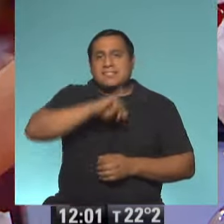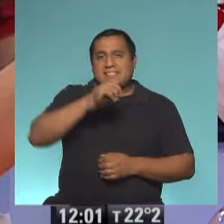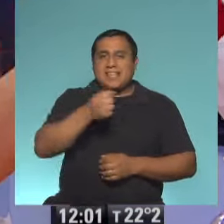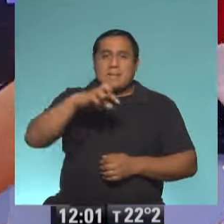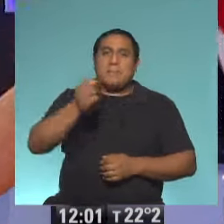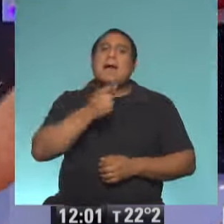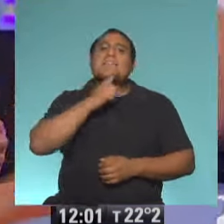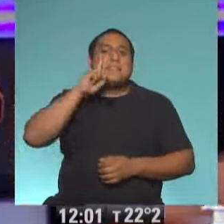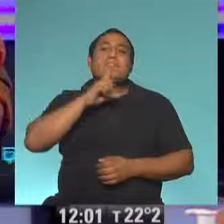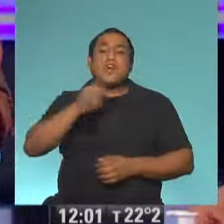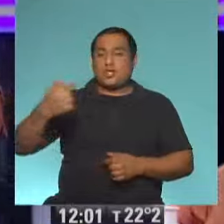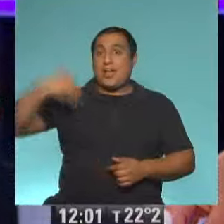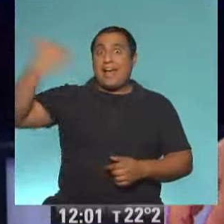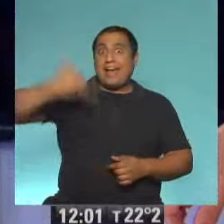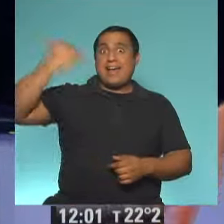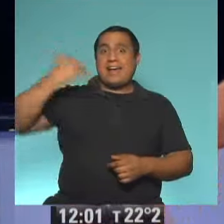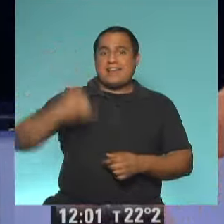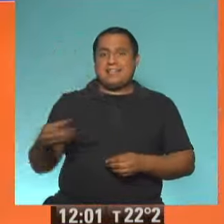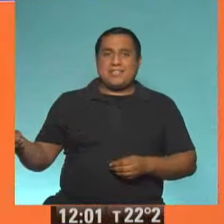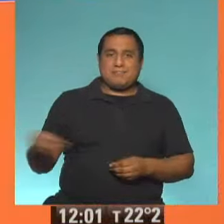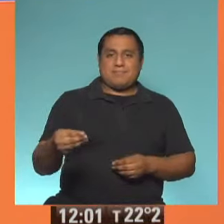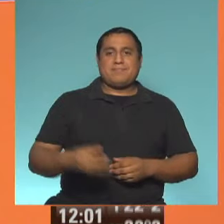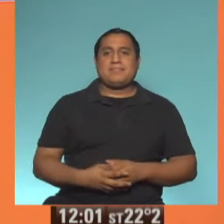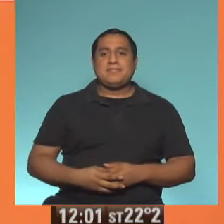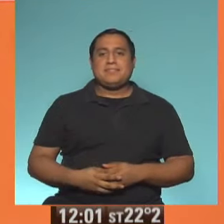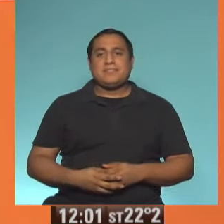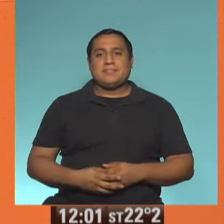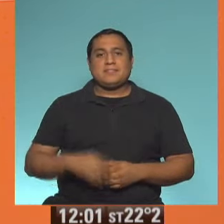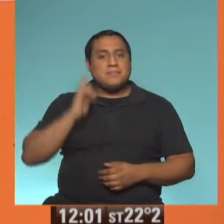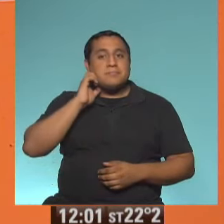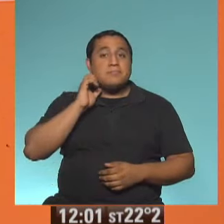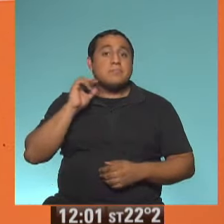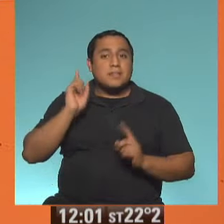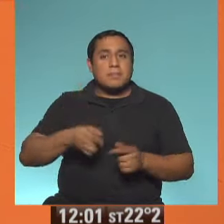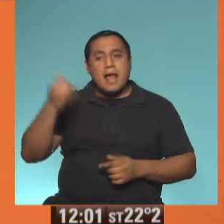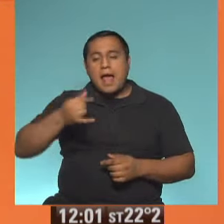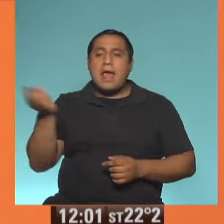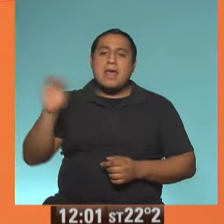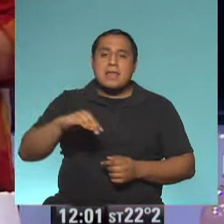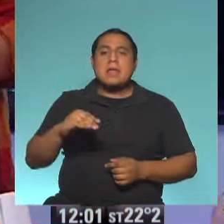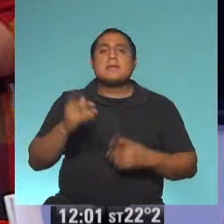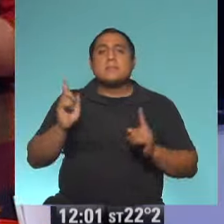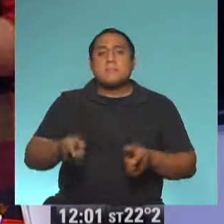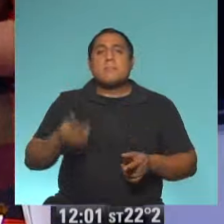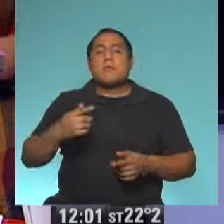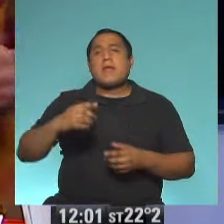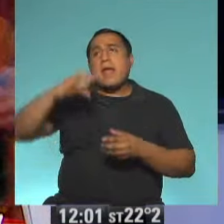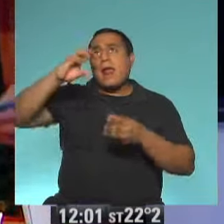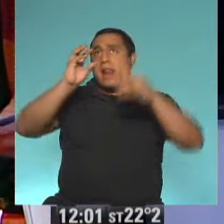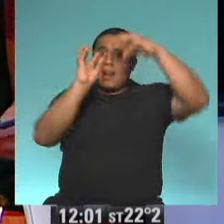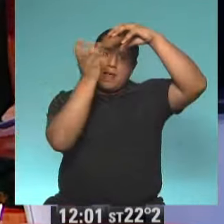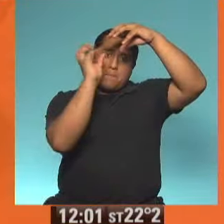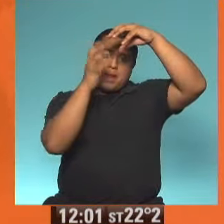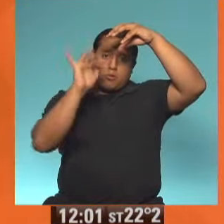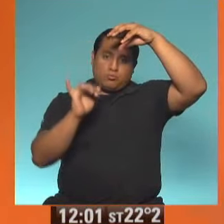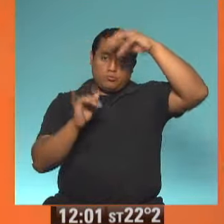Zapatito. Zapatito que lo tengo yo. Ahí está. Y también acá podemos agregar lo que es una lamparita. Que la